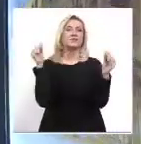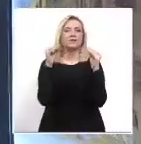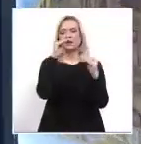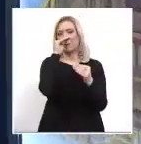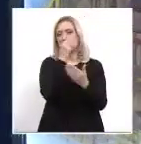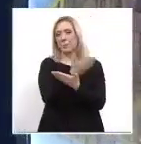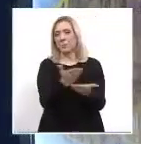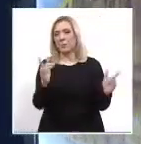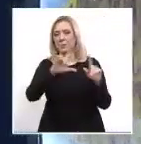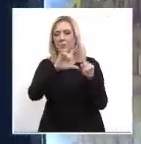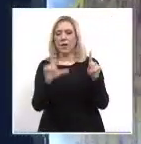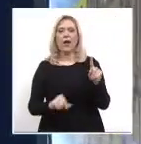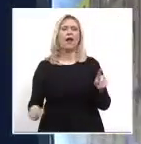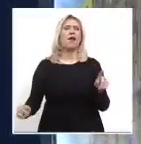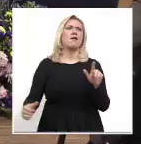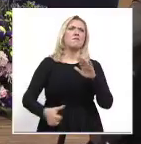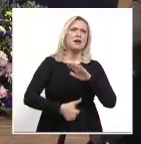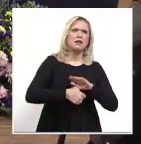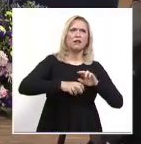con especialistas.